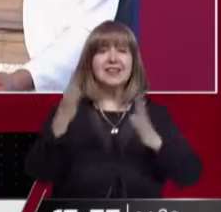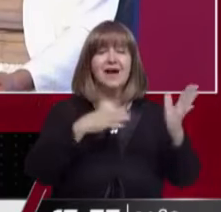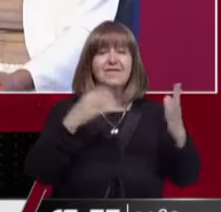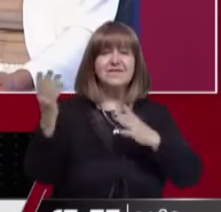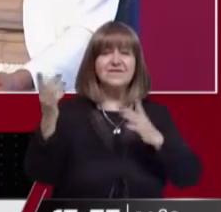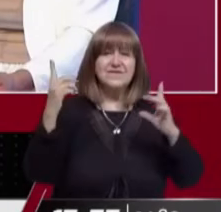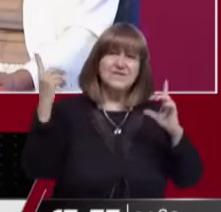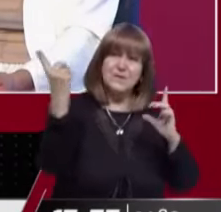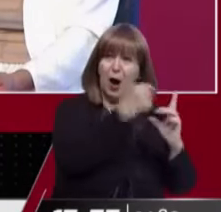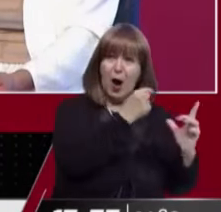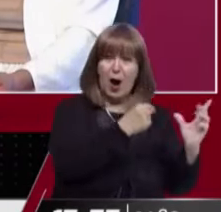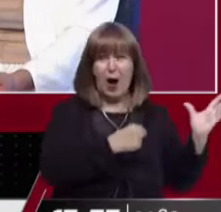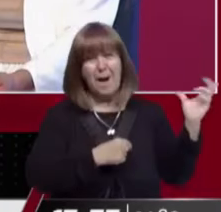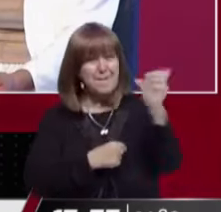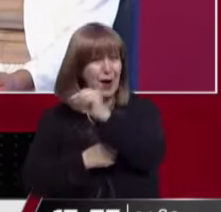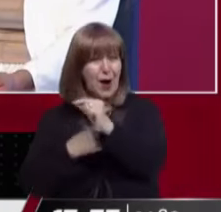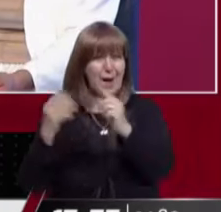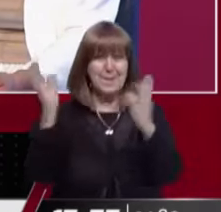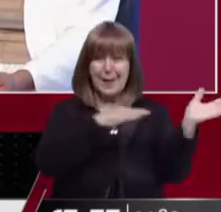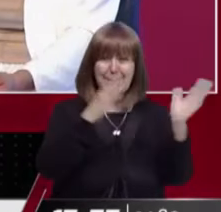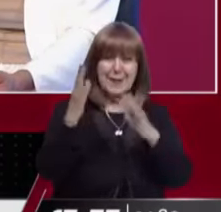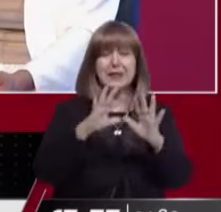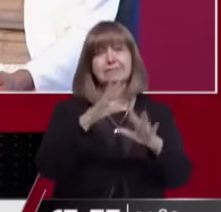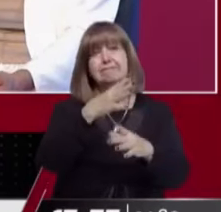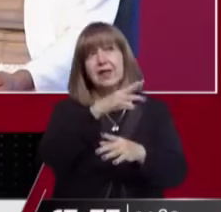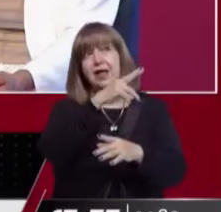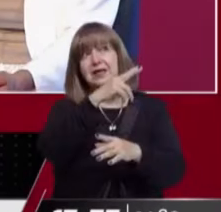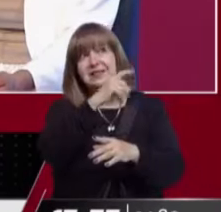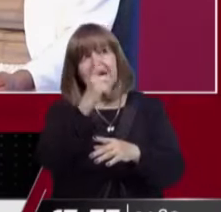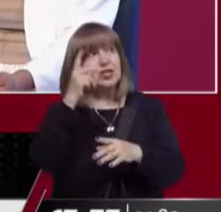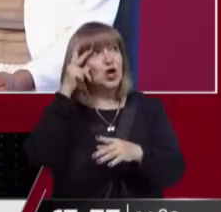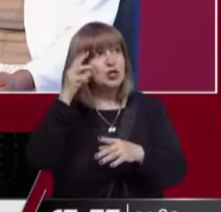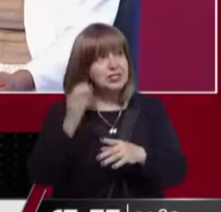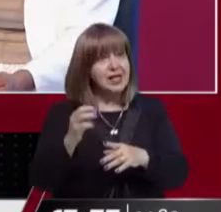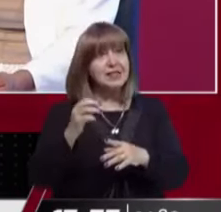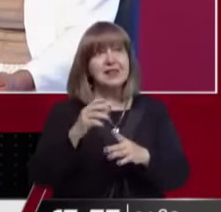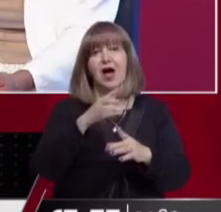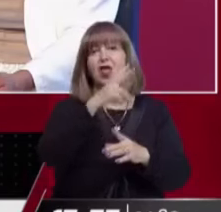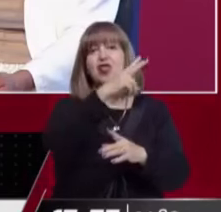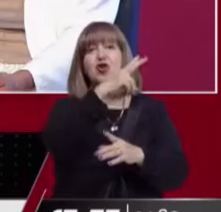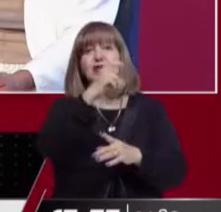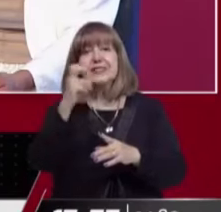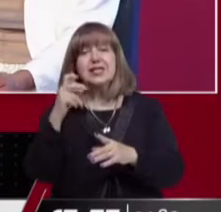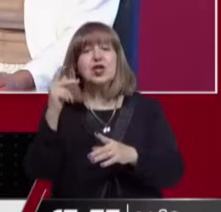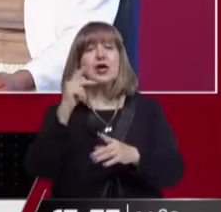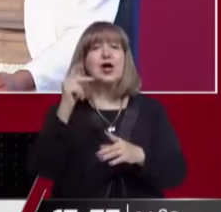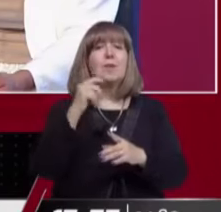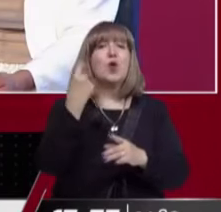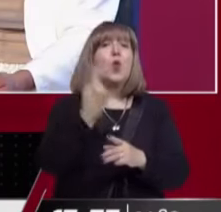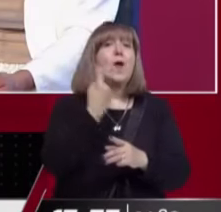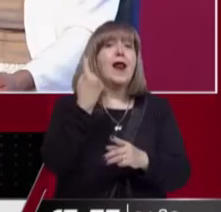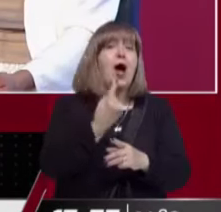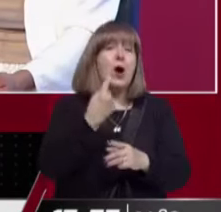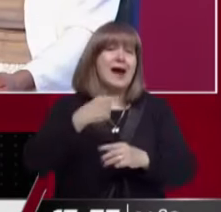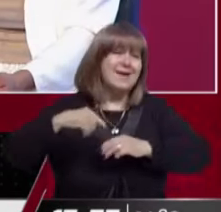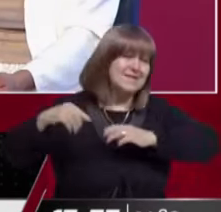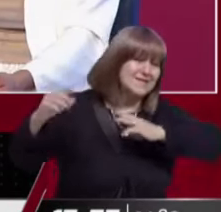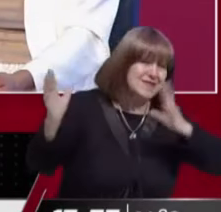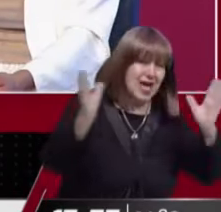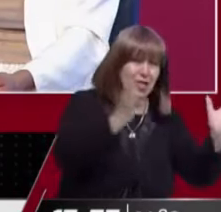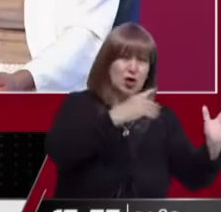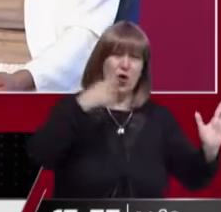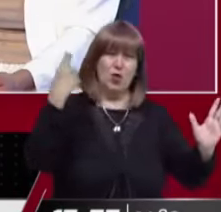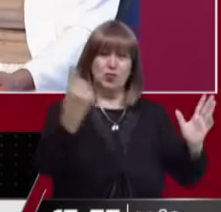tener. En este caso estamos hablando de entre 180 y 200 kilómetros por hora, que con toda seguridad